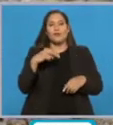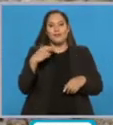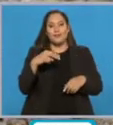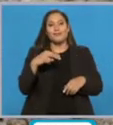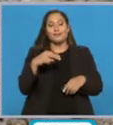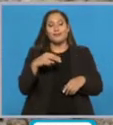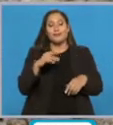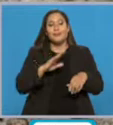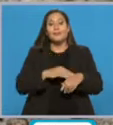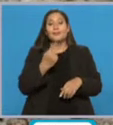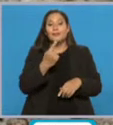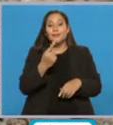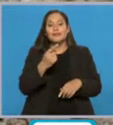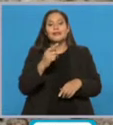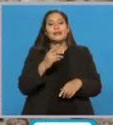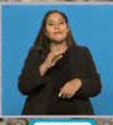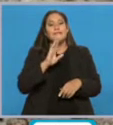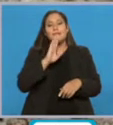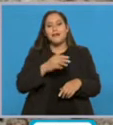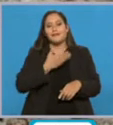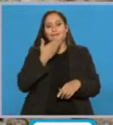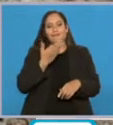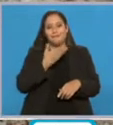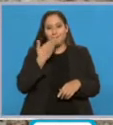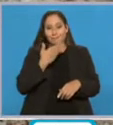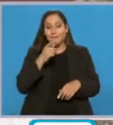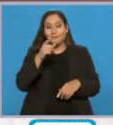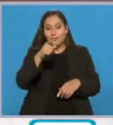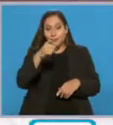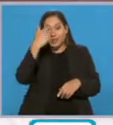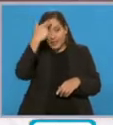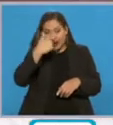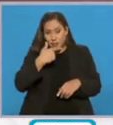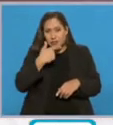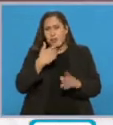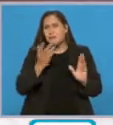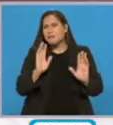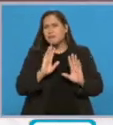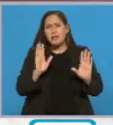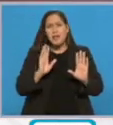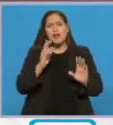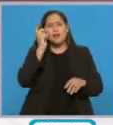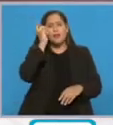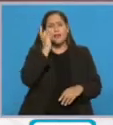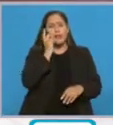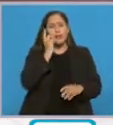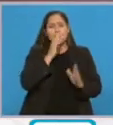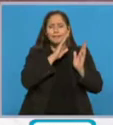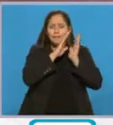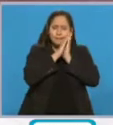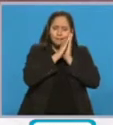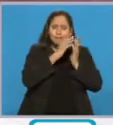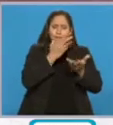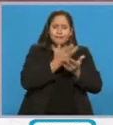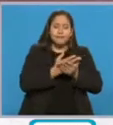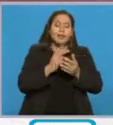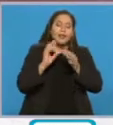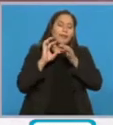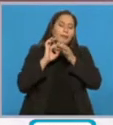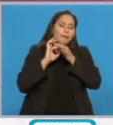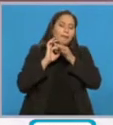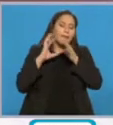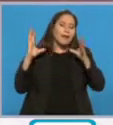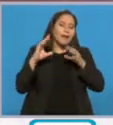identificación. Porque también tenemos la mala costumbre de que en las noches decimos, bueno, pues ya nos vamos a dormir, quitémosle el collarcito a Claro.